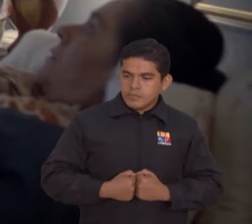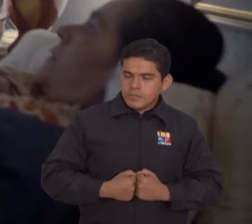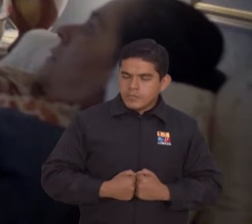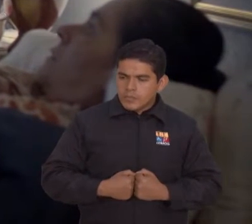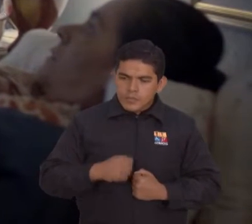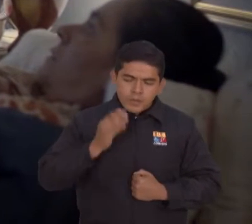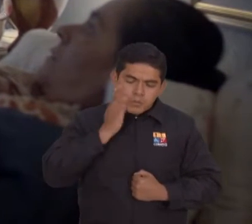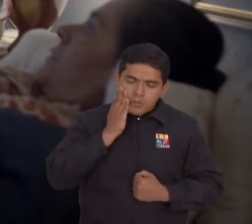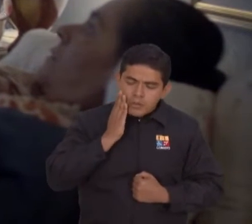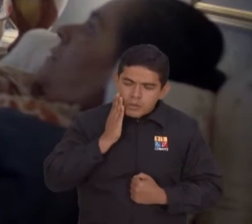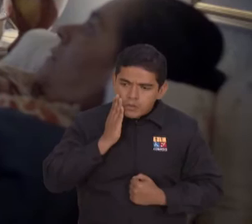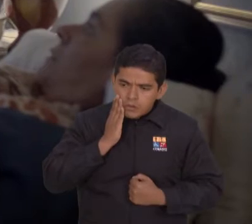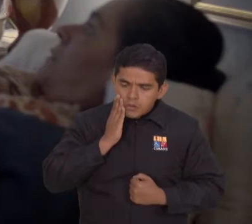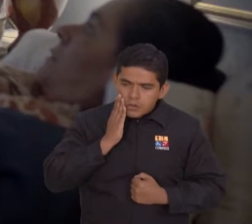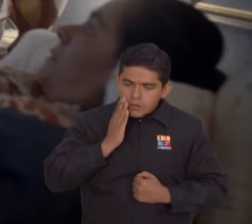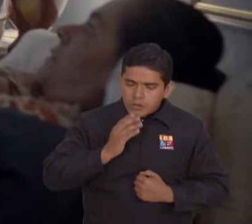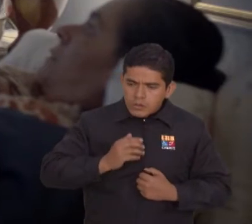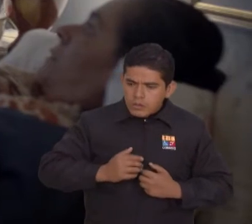Mamá.